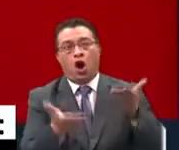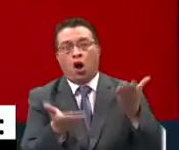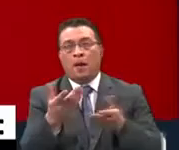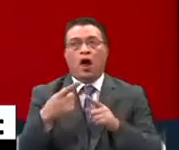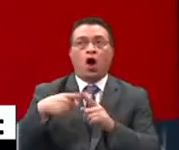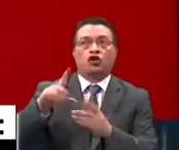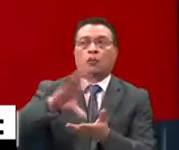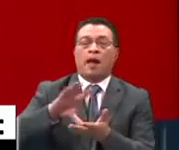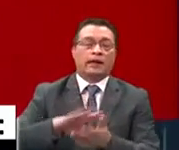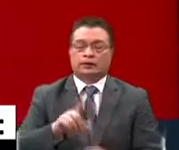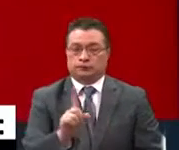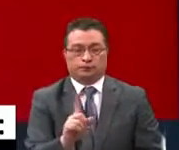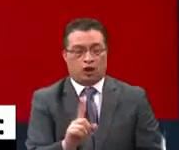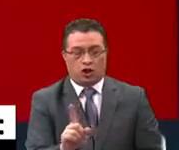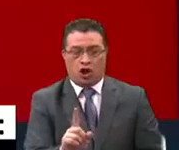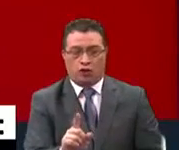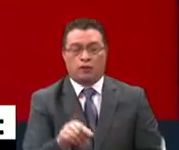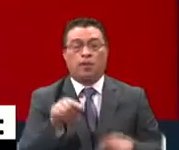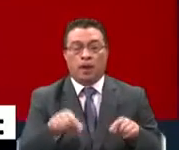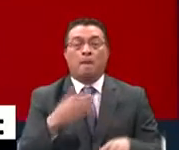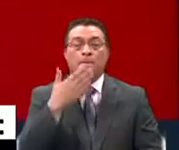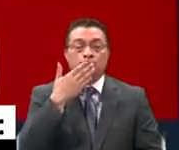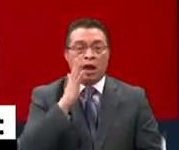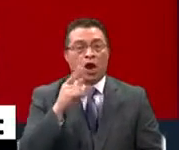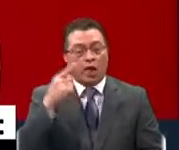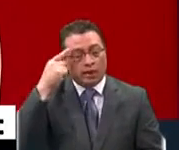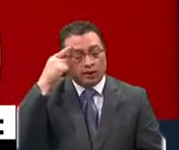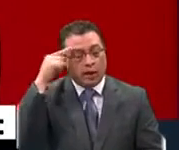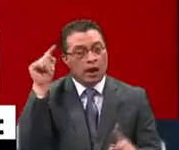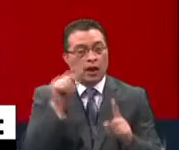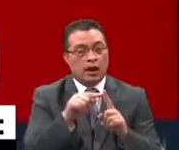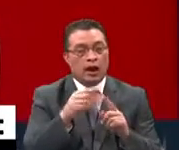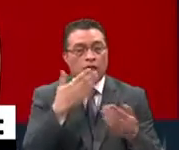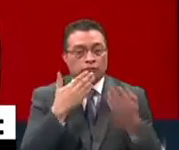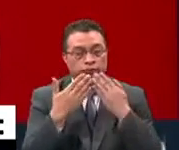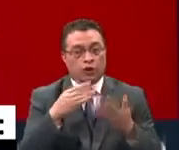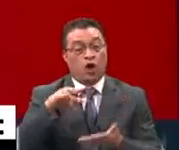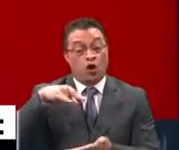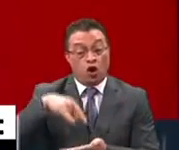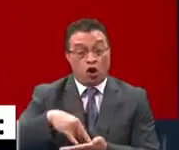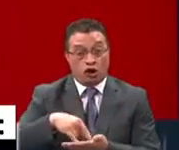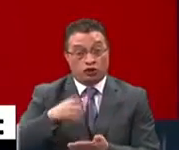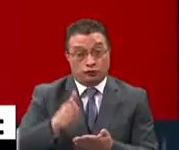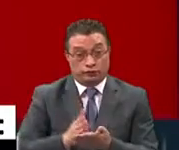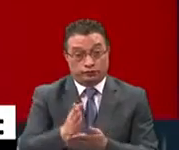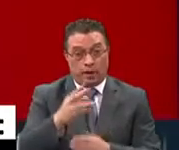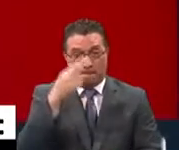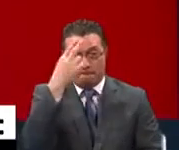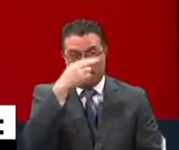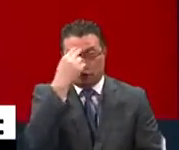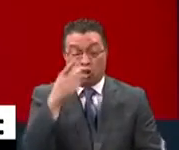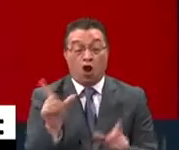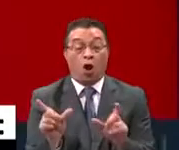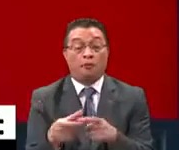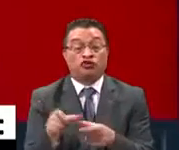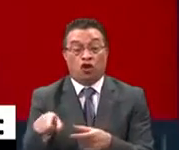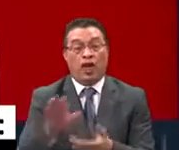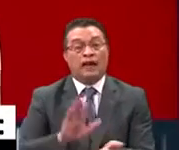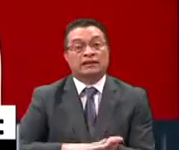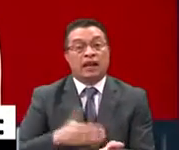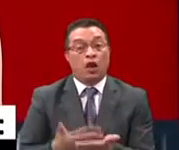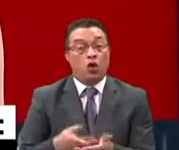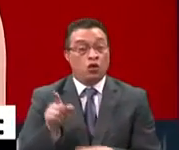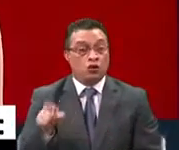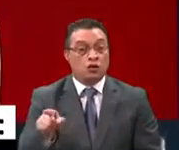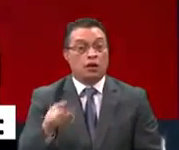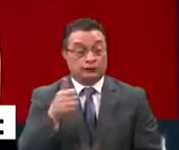otros países. Lo que me interesa es que podamos llevar adelante esta discusión en el Congreso a partir de marzo, en la Comisión de Salud, donde ahí el